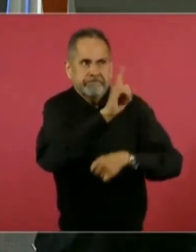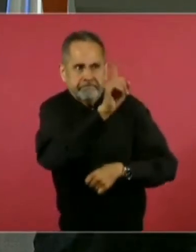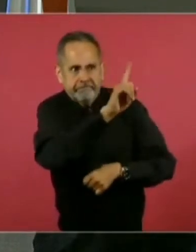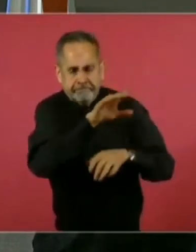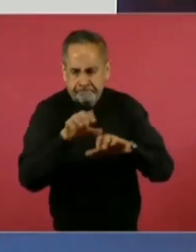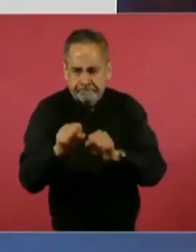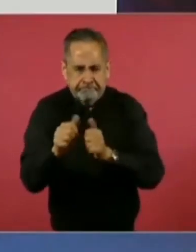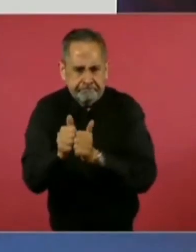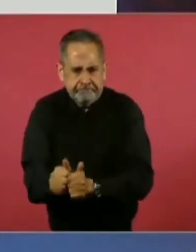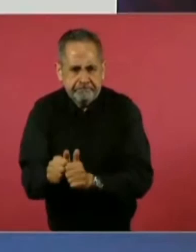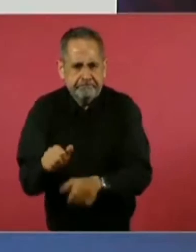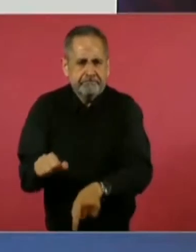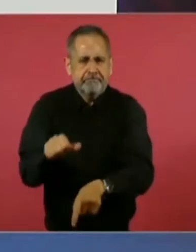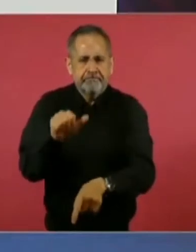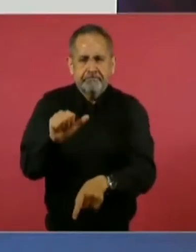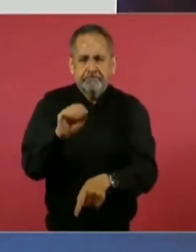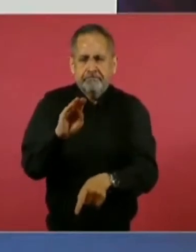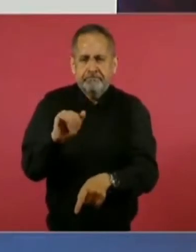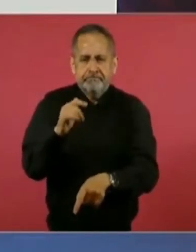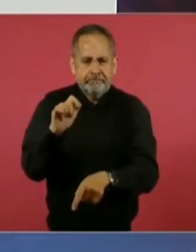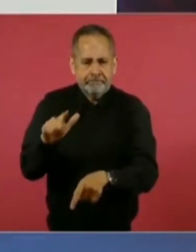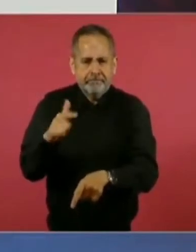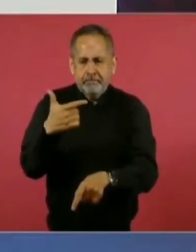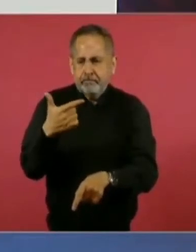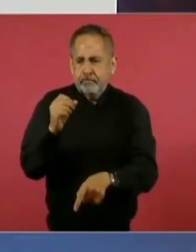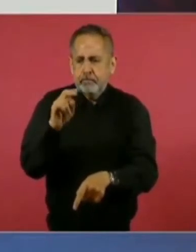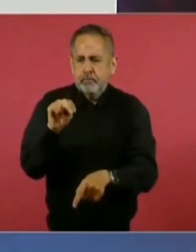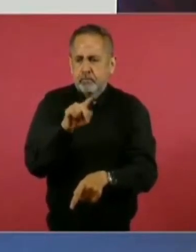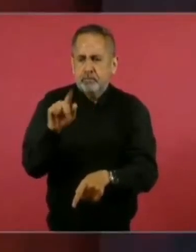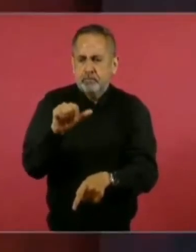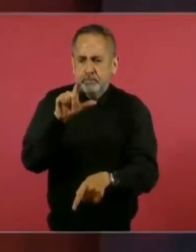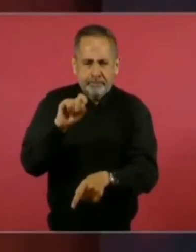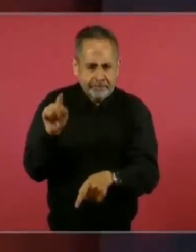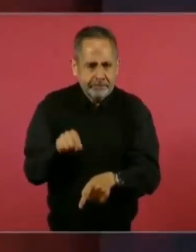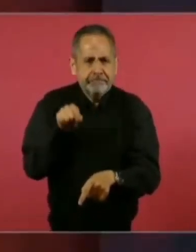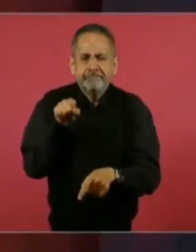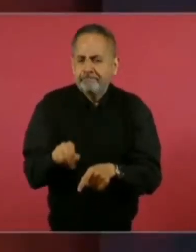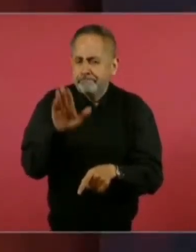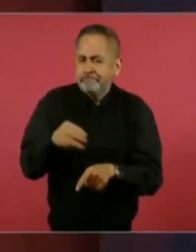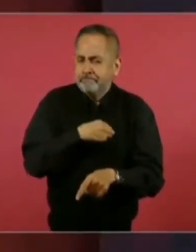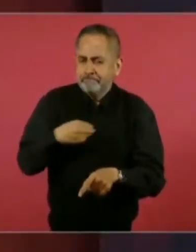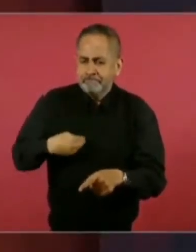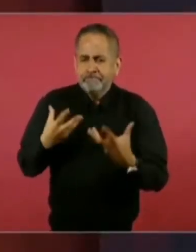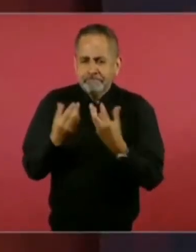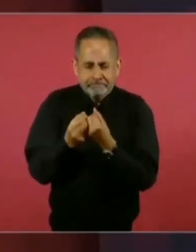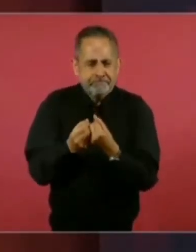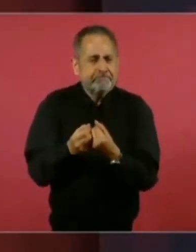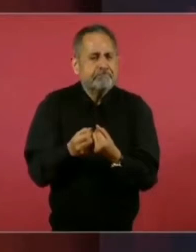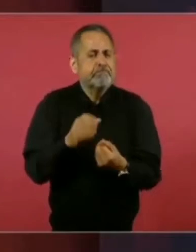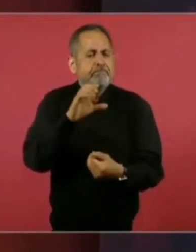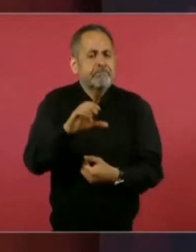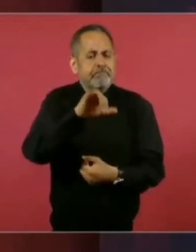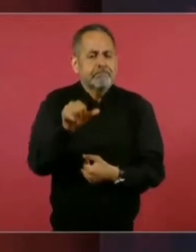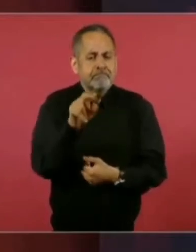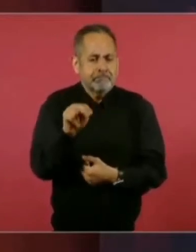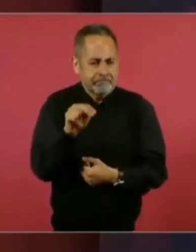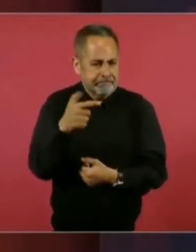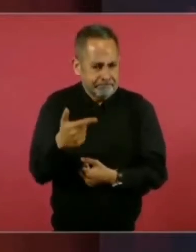Unidos de Abigail González Valencia, presunto miembro del cartel Jalisco Nueva